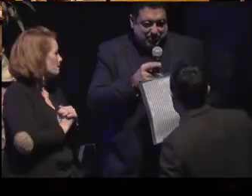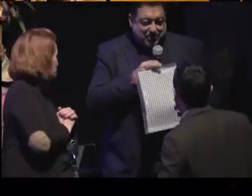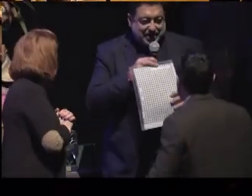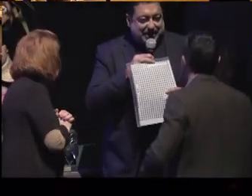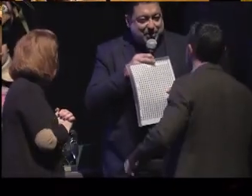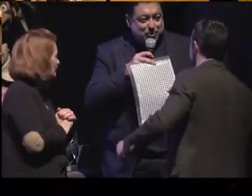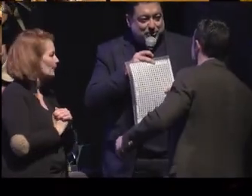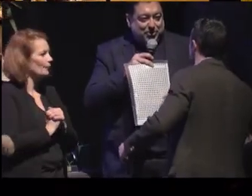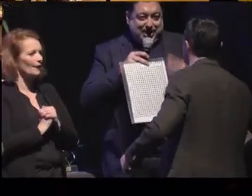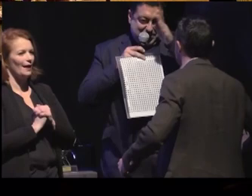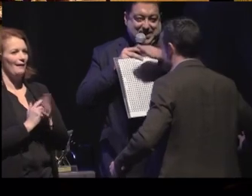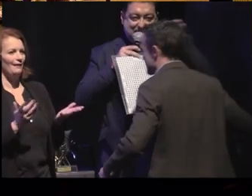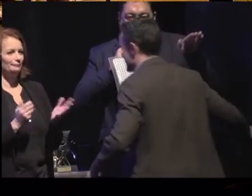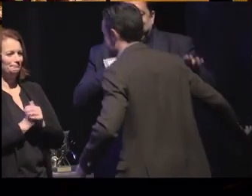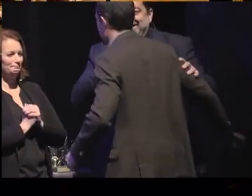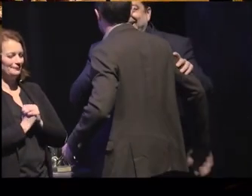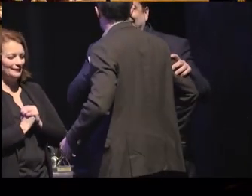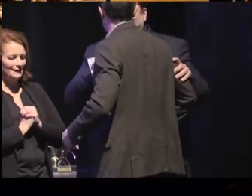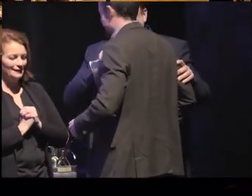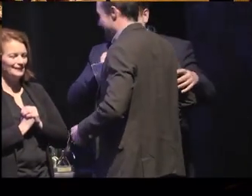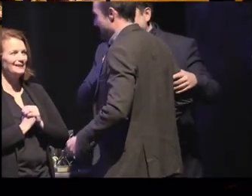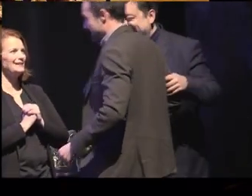un poco desagradable el último, porque es para... Sí, ya